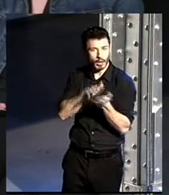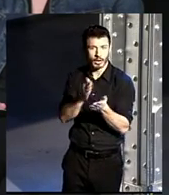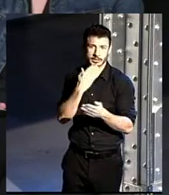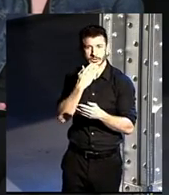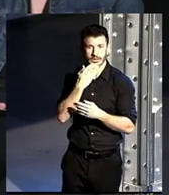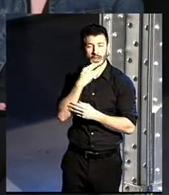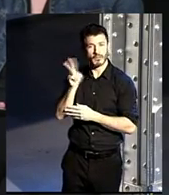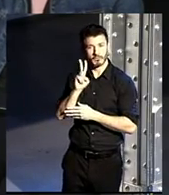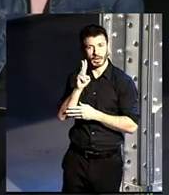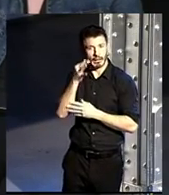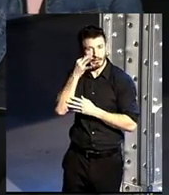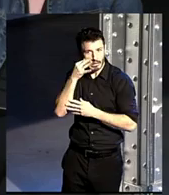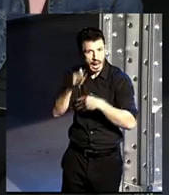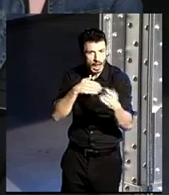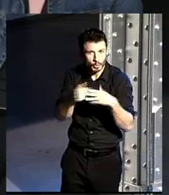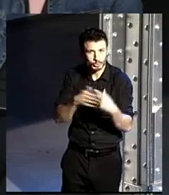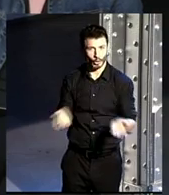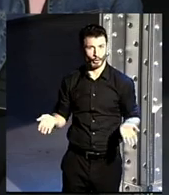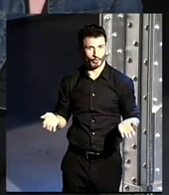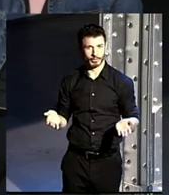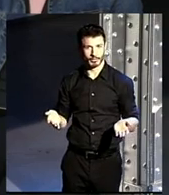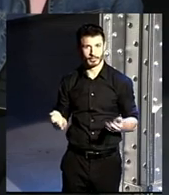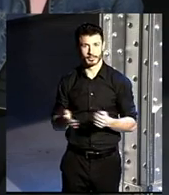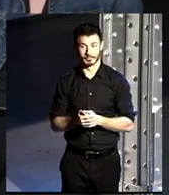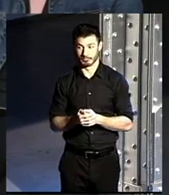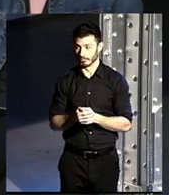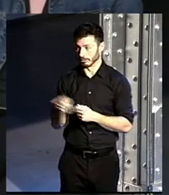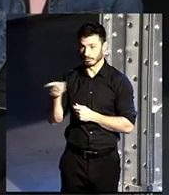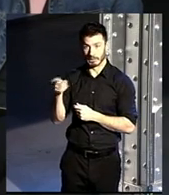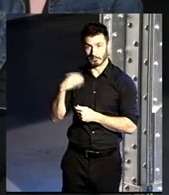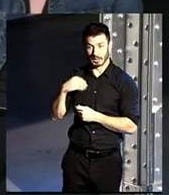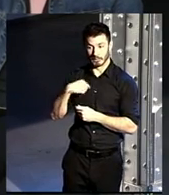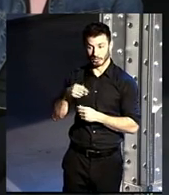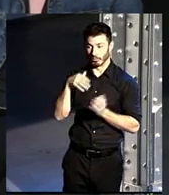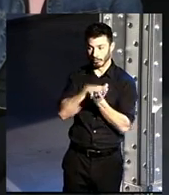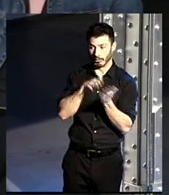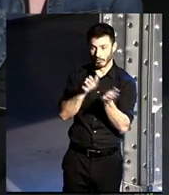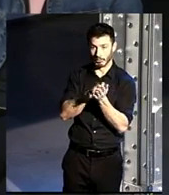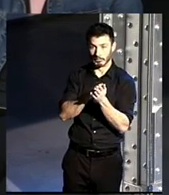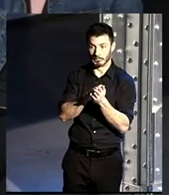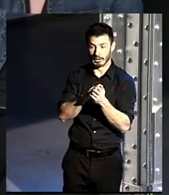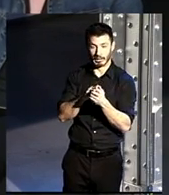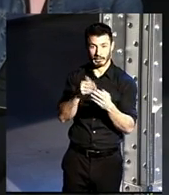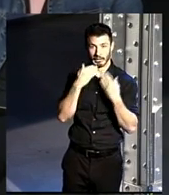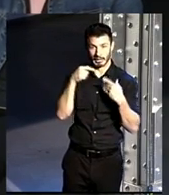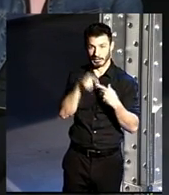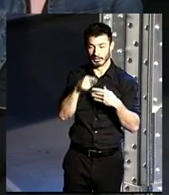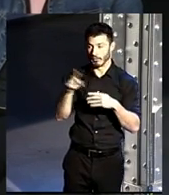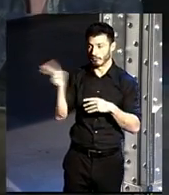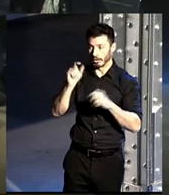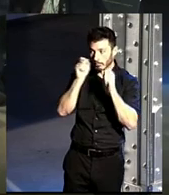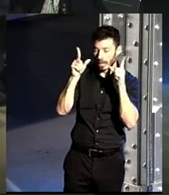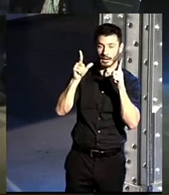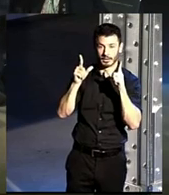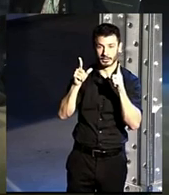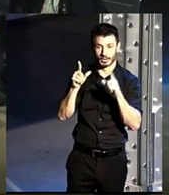Julio Verne, el descubrimiento prodigioso. Son las ediciones con las que yo descubrí a Verne. Las ediciones de Bruguera yo creo que en los años lo sé, 80 pero eran... poner un libro apócrifo